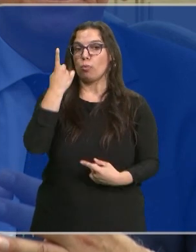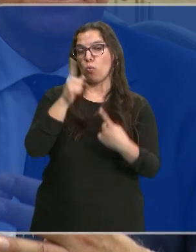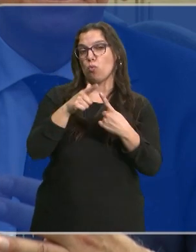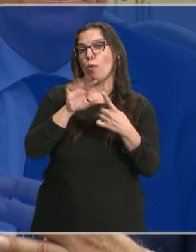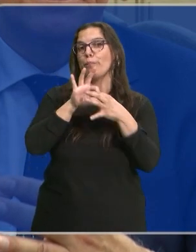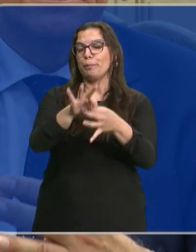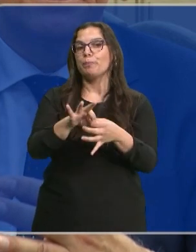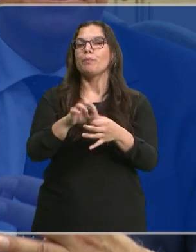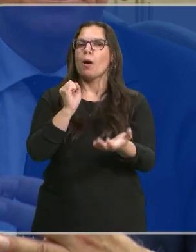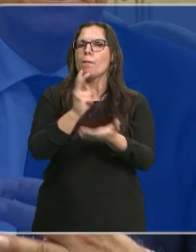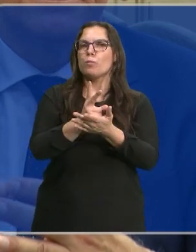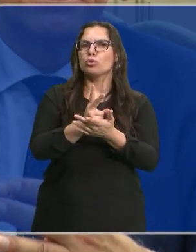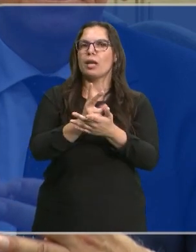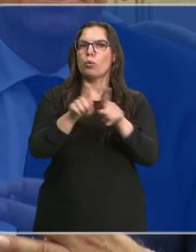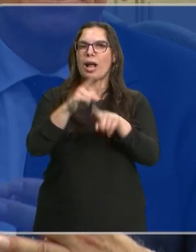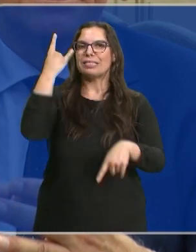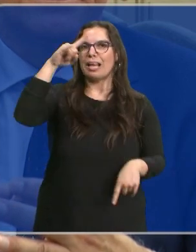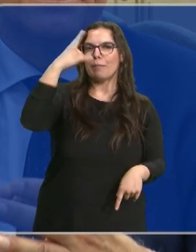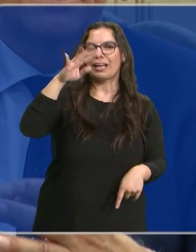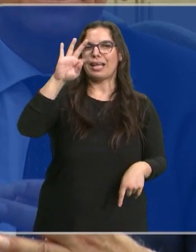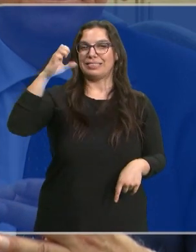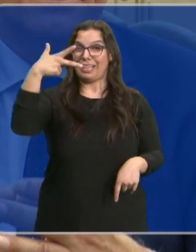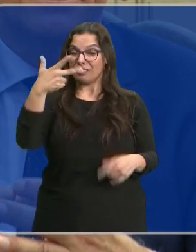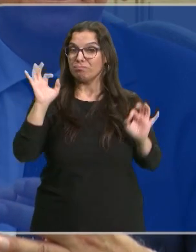apostar por el Salamanca Tech.